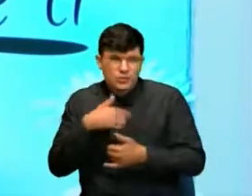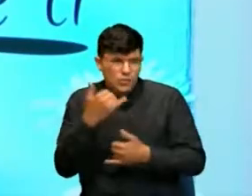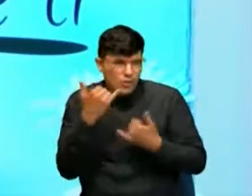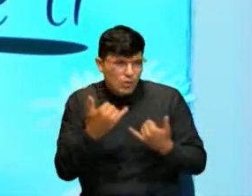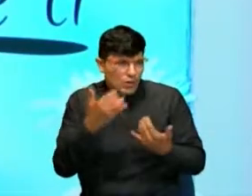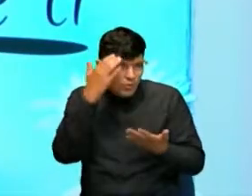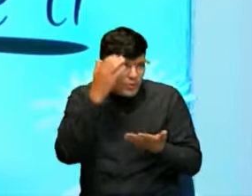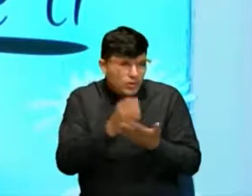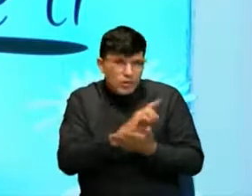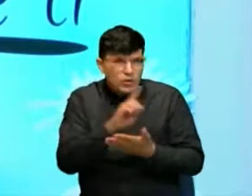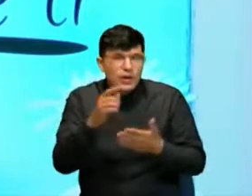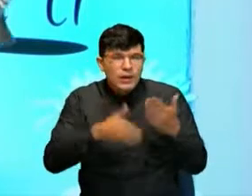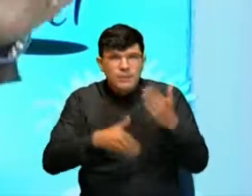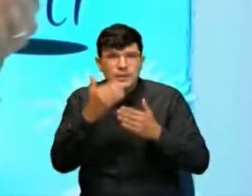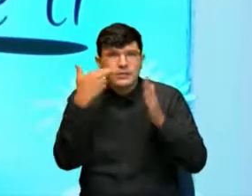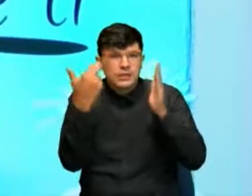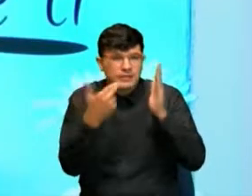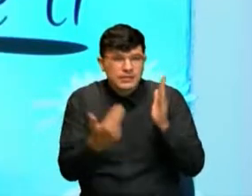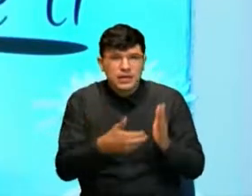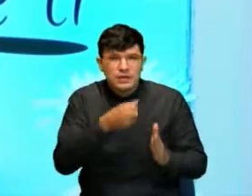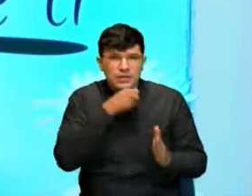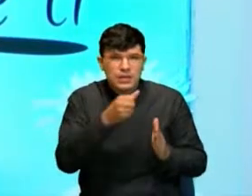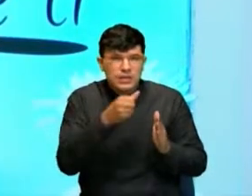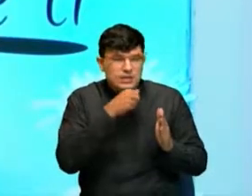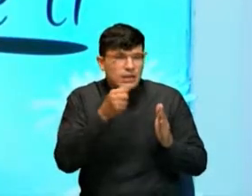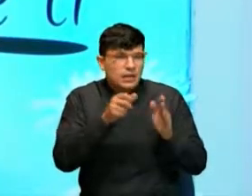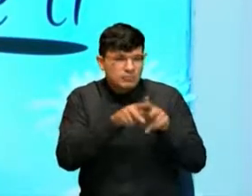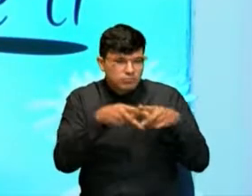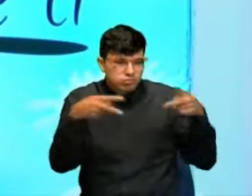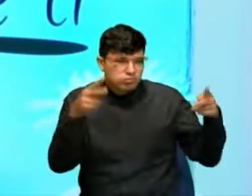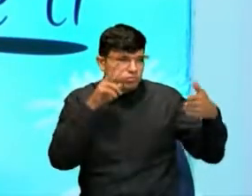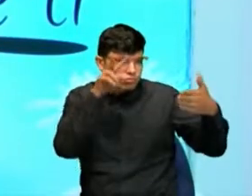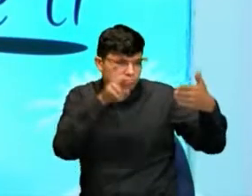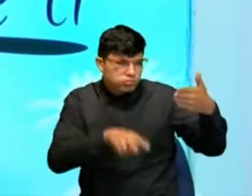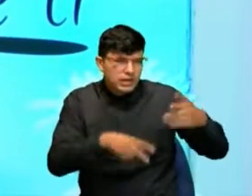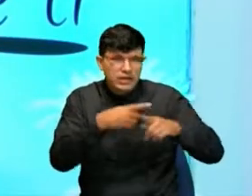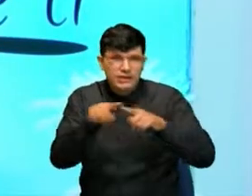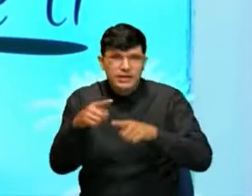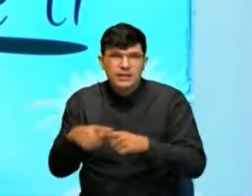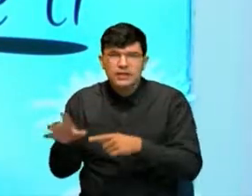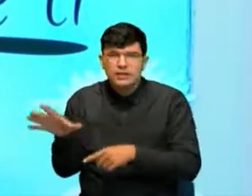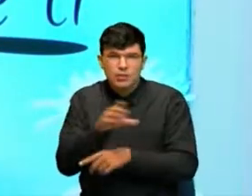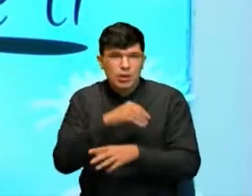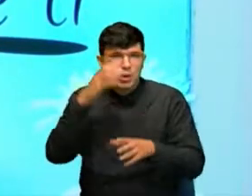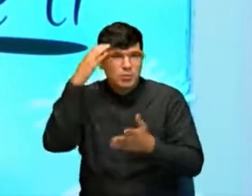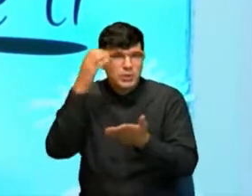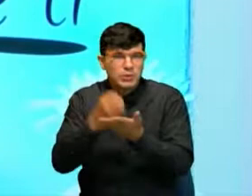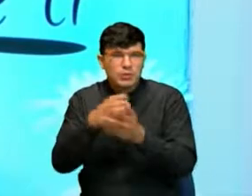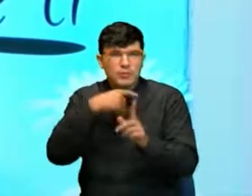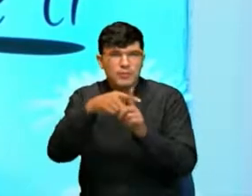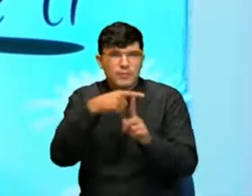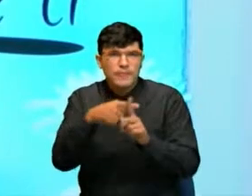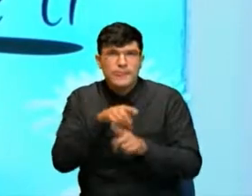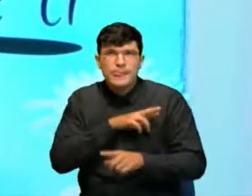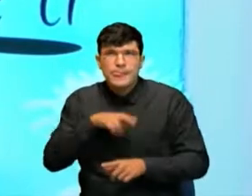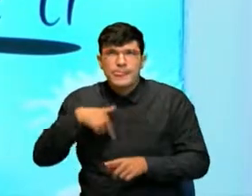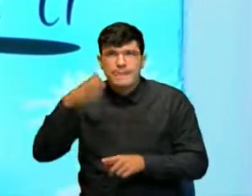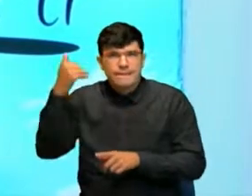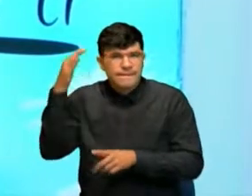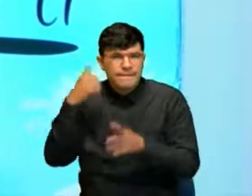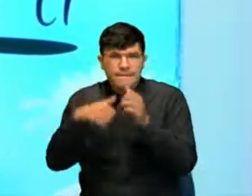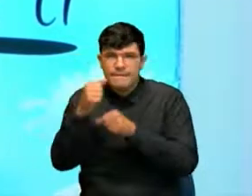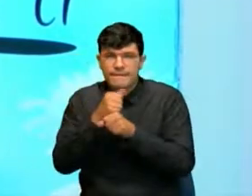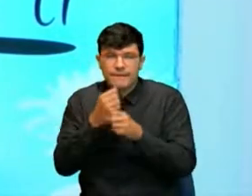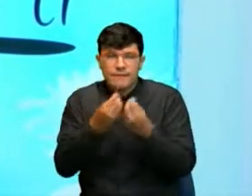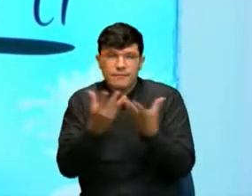puede empezar a revisar las noticias, las columnas de opinión de los diferentes gremios. Son todas positivas. Y llevábamos muchos años en Colombia. Mire,